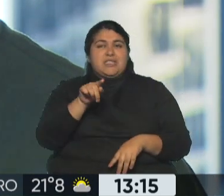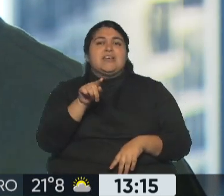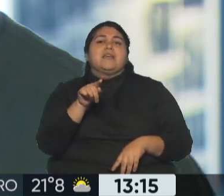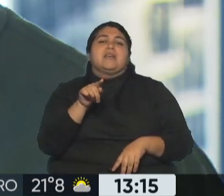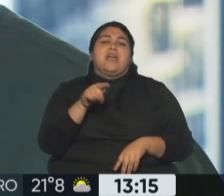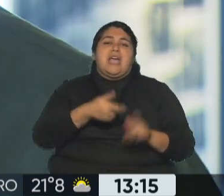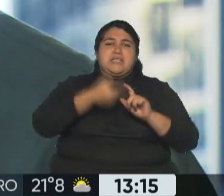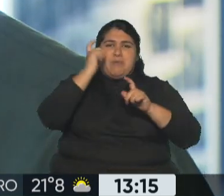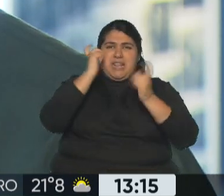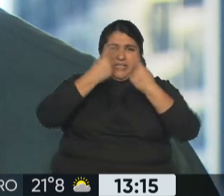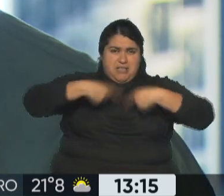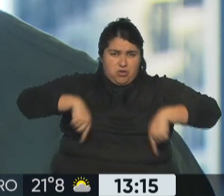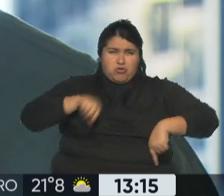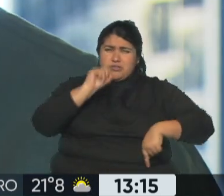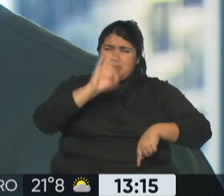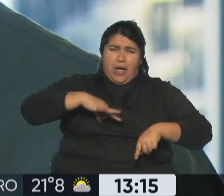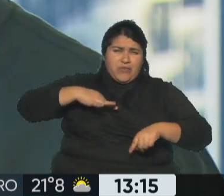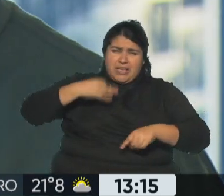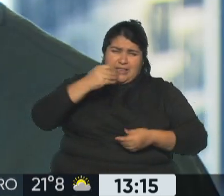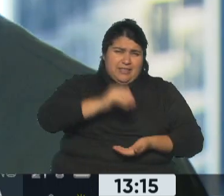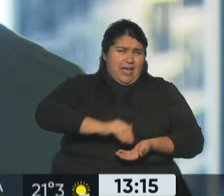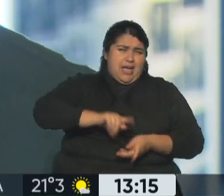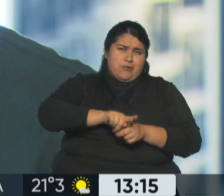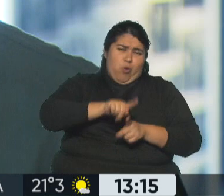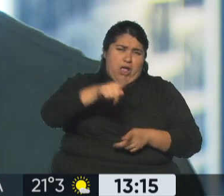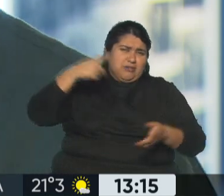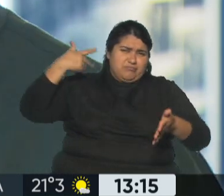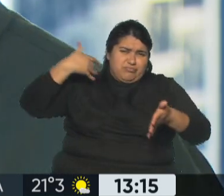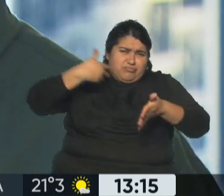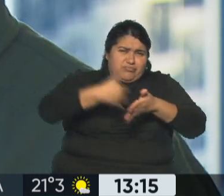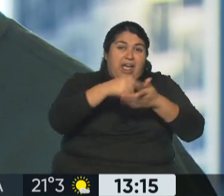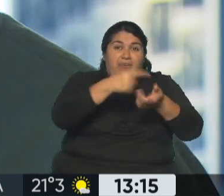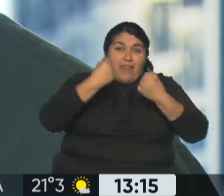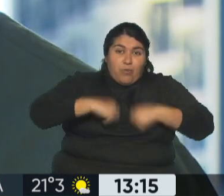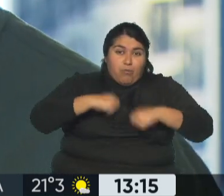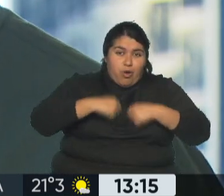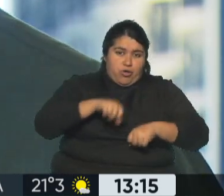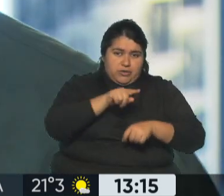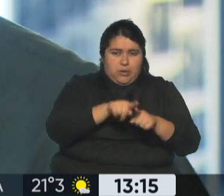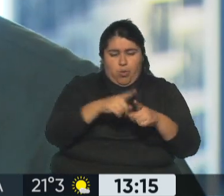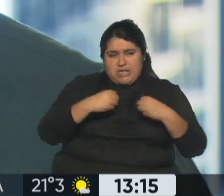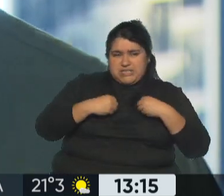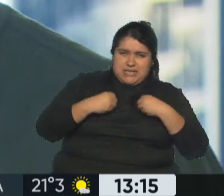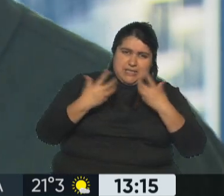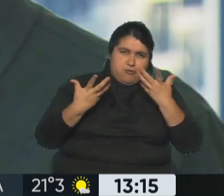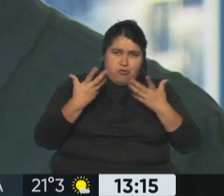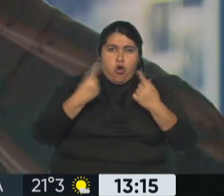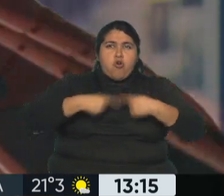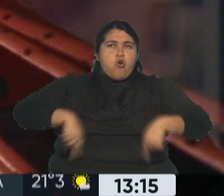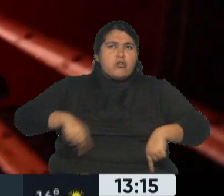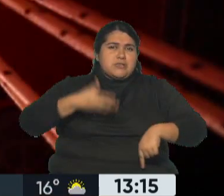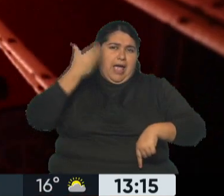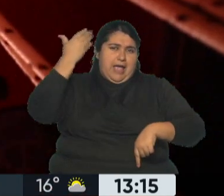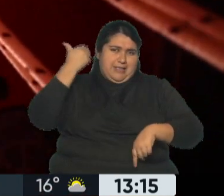su experiencia, su vida como deportista decantaba en estas decisiones, en una relación como de causa y efecto de muchas cosas que le habían pasado en su